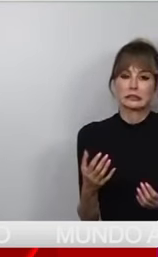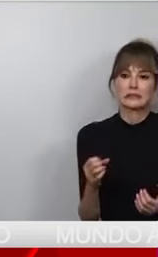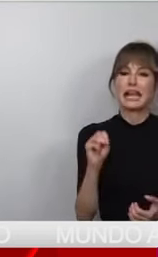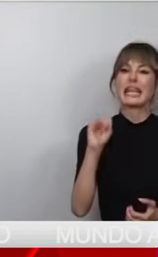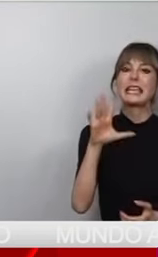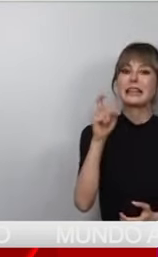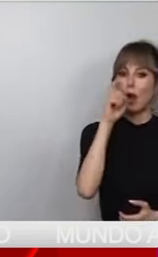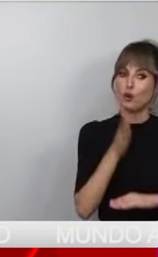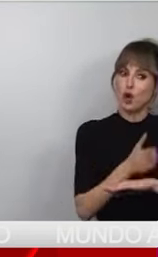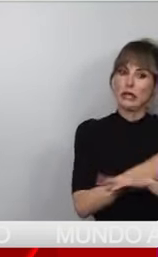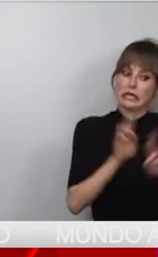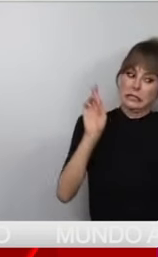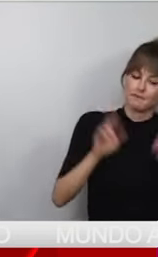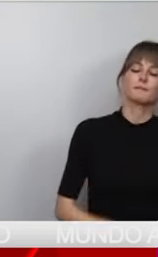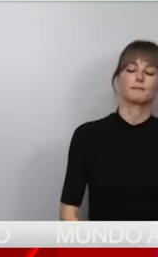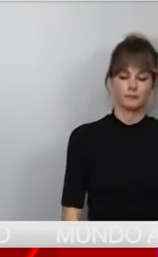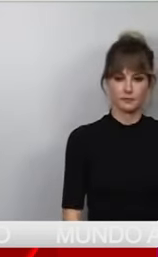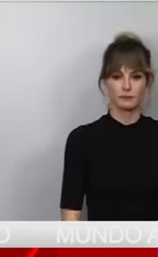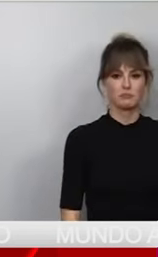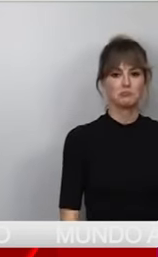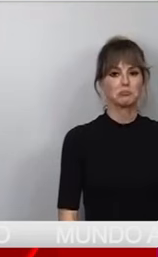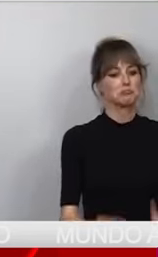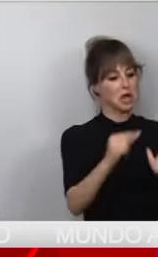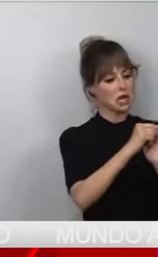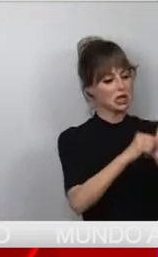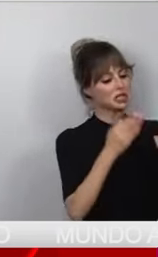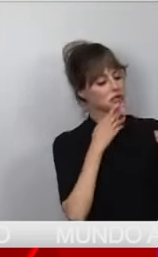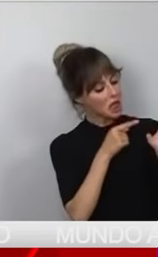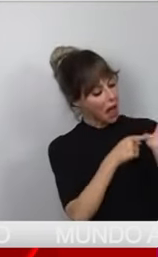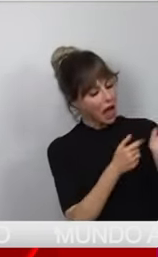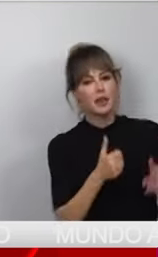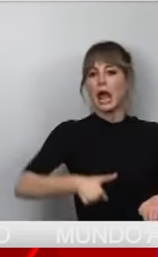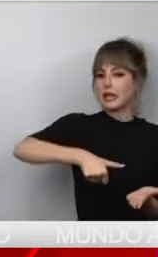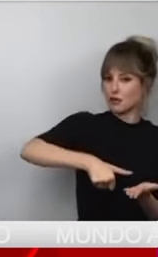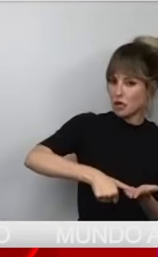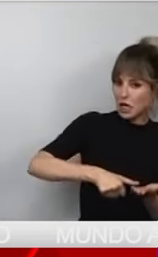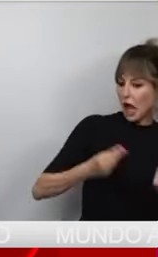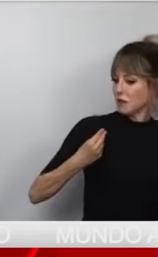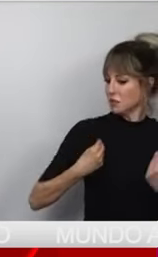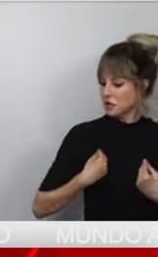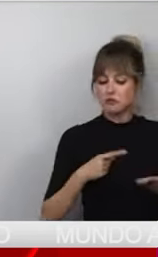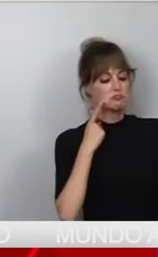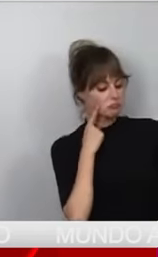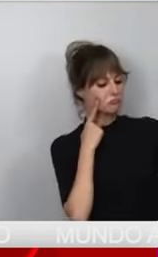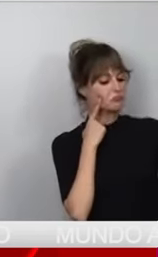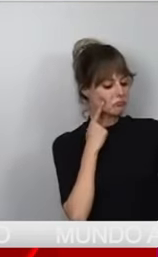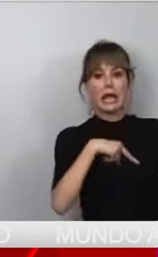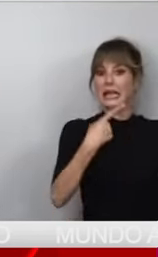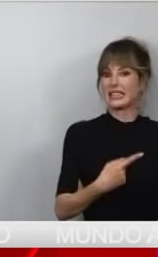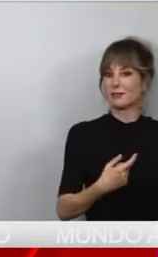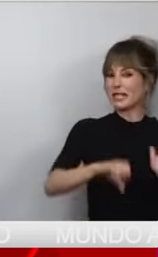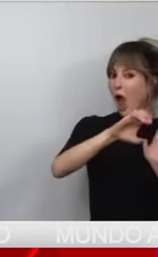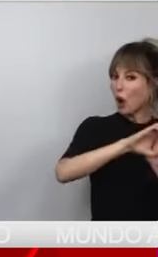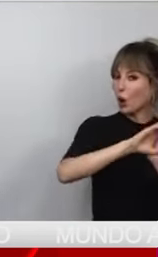junio. Tras comprobarse que cumplen los requisitos de edad, nacionalidad y residencia, se les facilitará un código